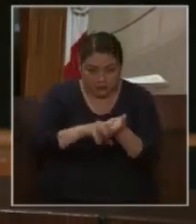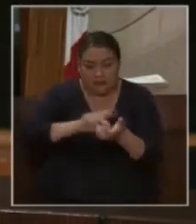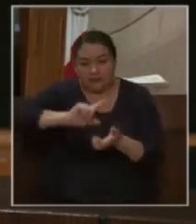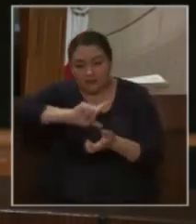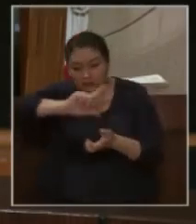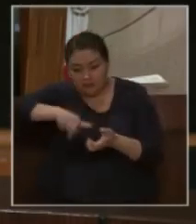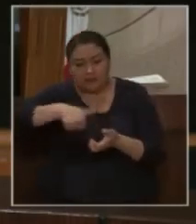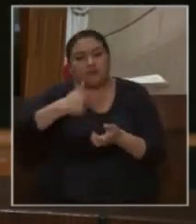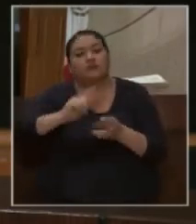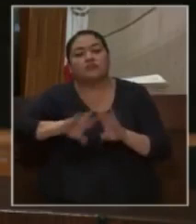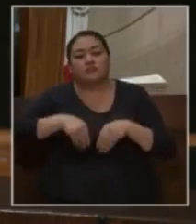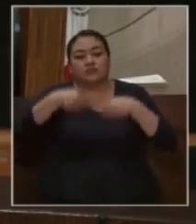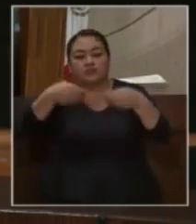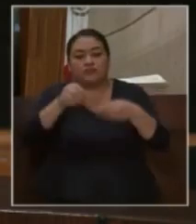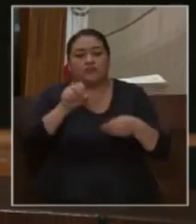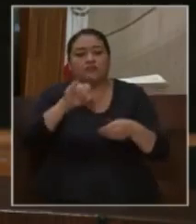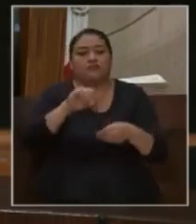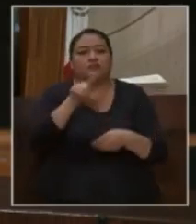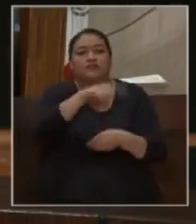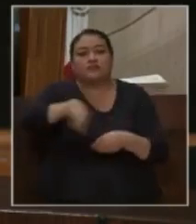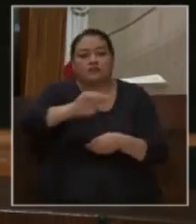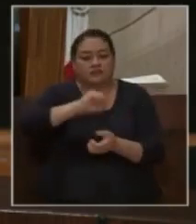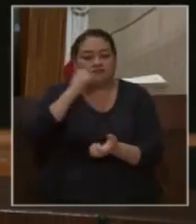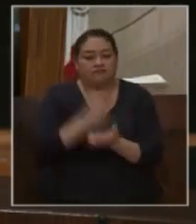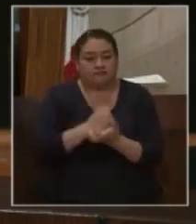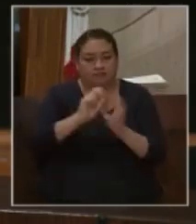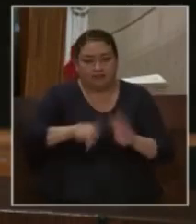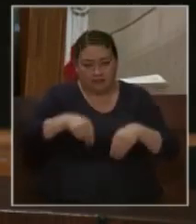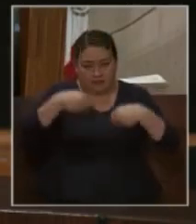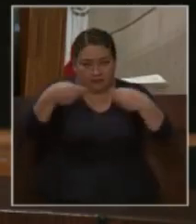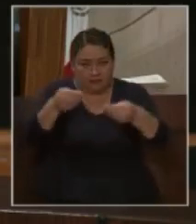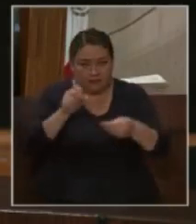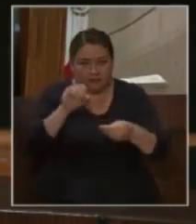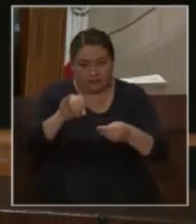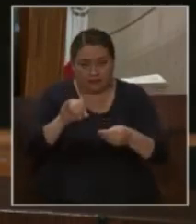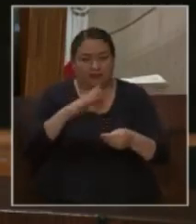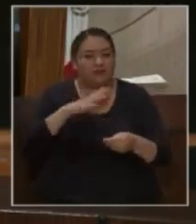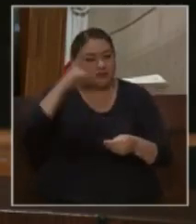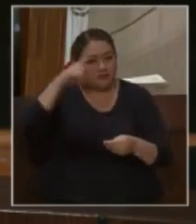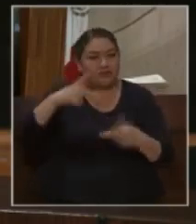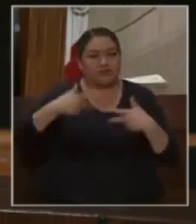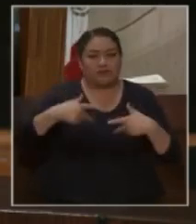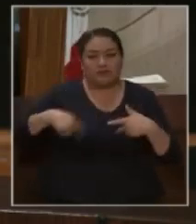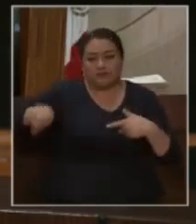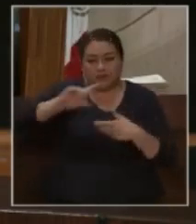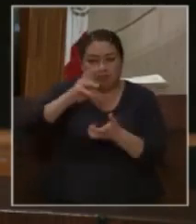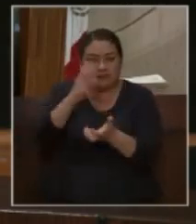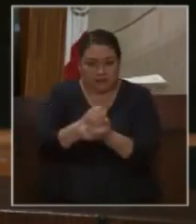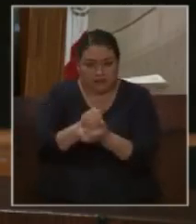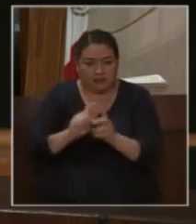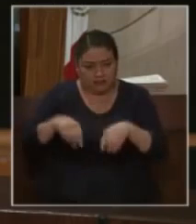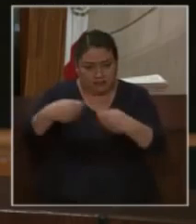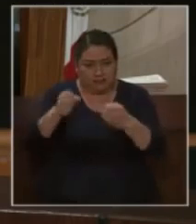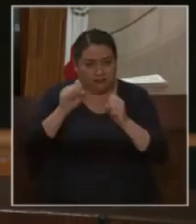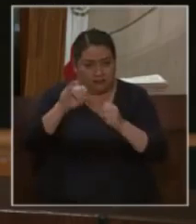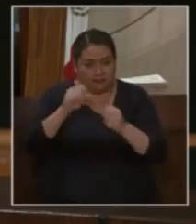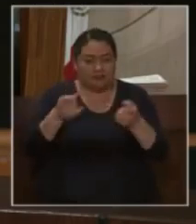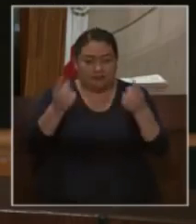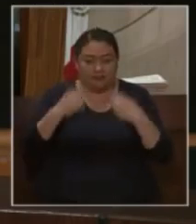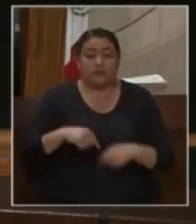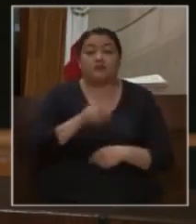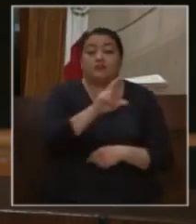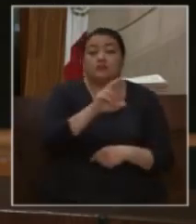expedición y otorgamiento de las constancias de asignación expedida a favor de los ganadores. En los recursos